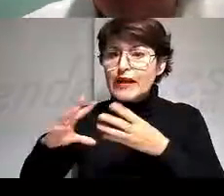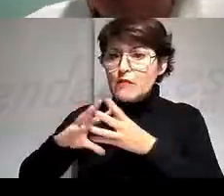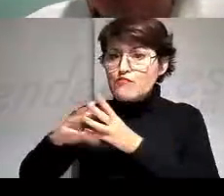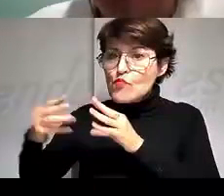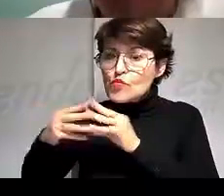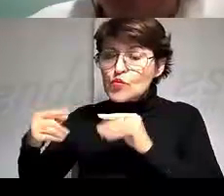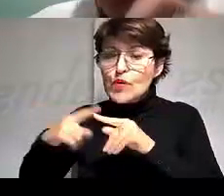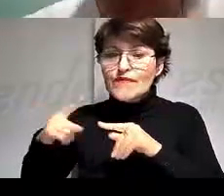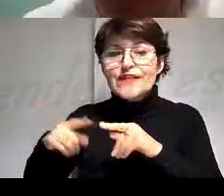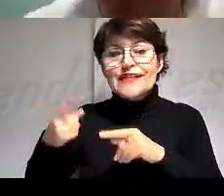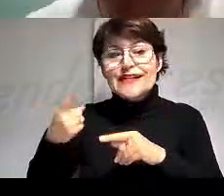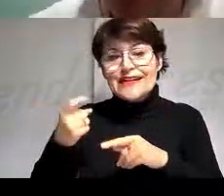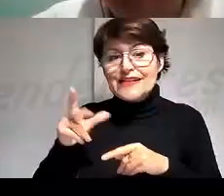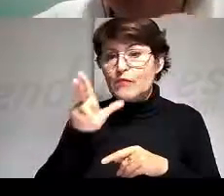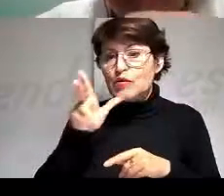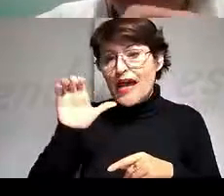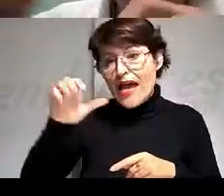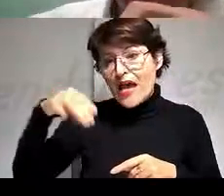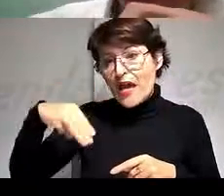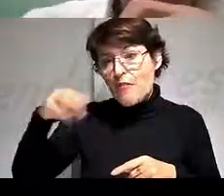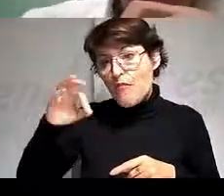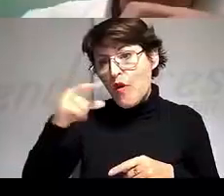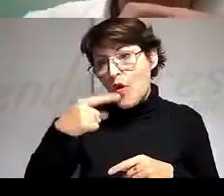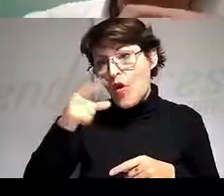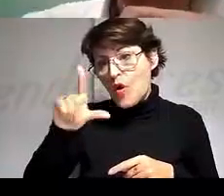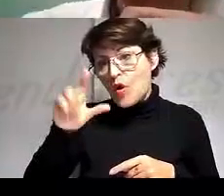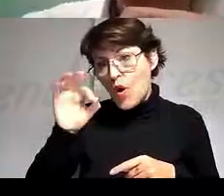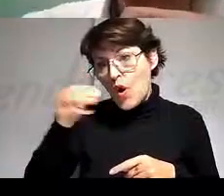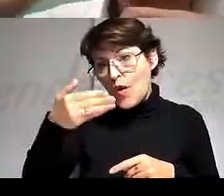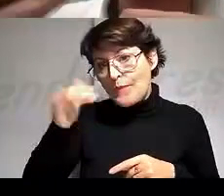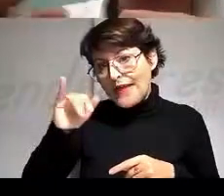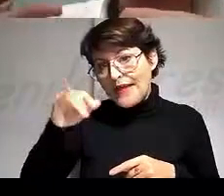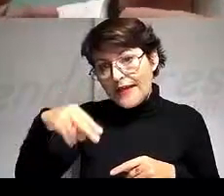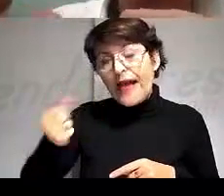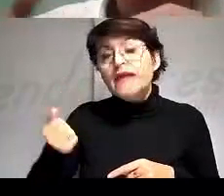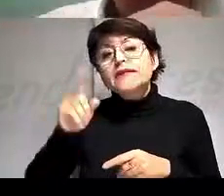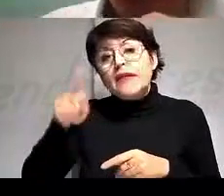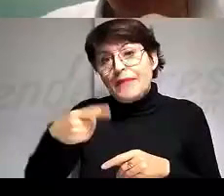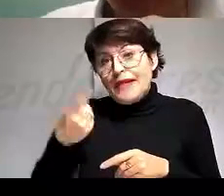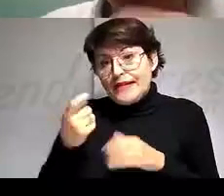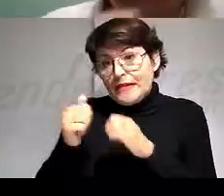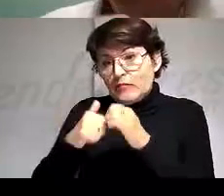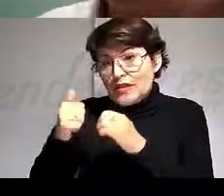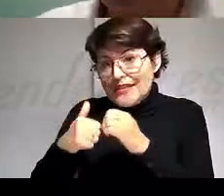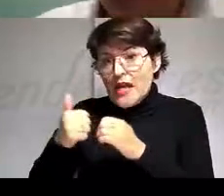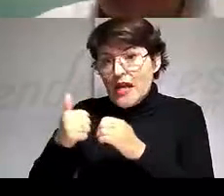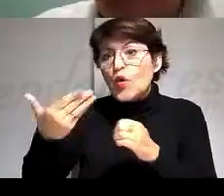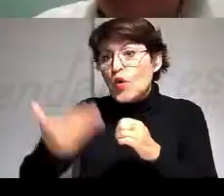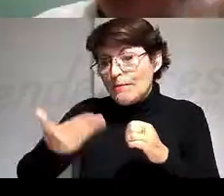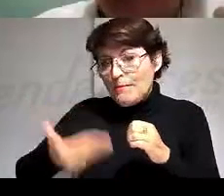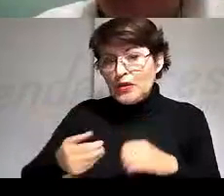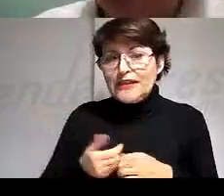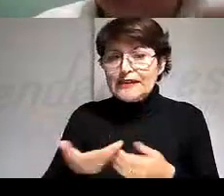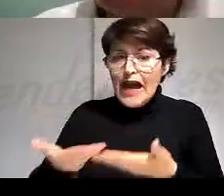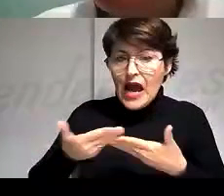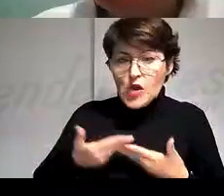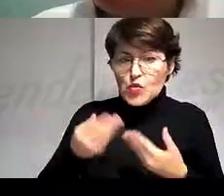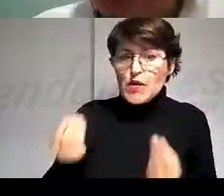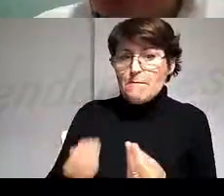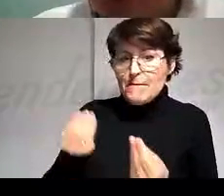necesitamos la mioglobina, por lo tanto, y para la síntesis de la mioglobina necesitamos un átomo de hierro por cada molécula de mioglobina. Por lo tanto, un aporte de hierro en este